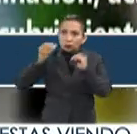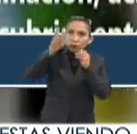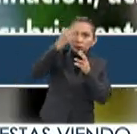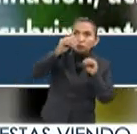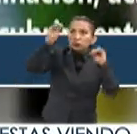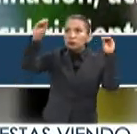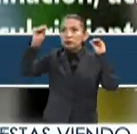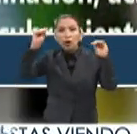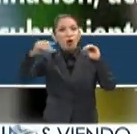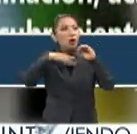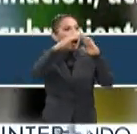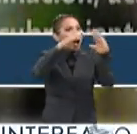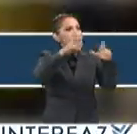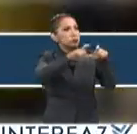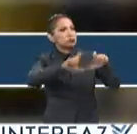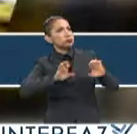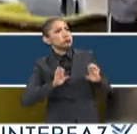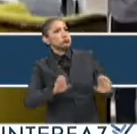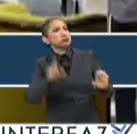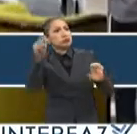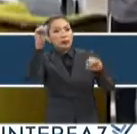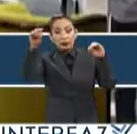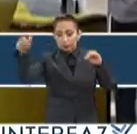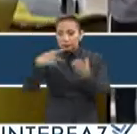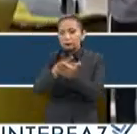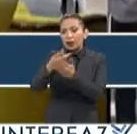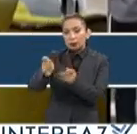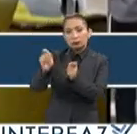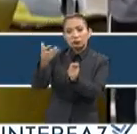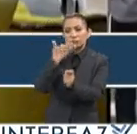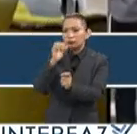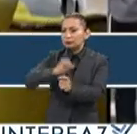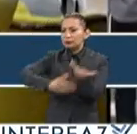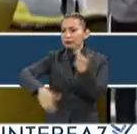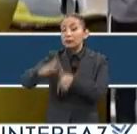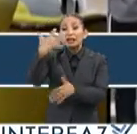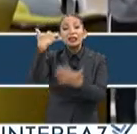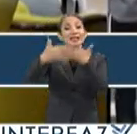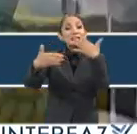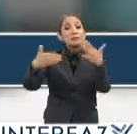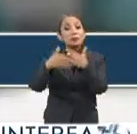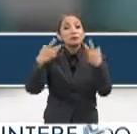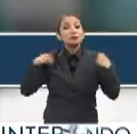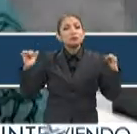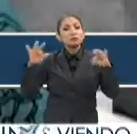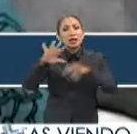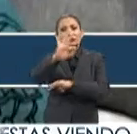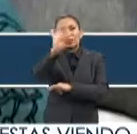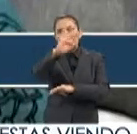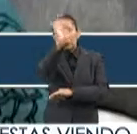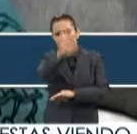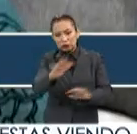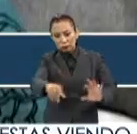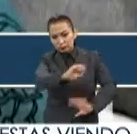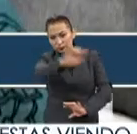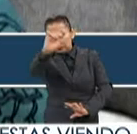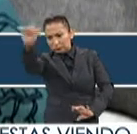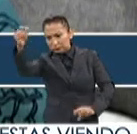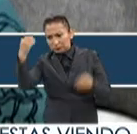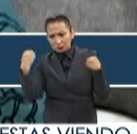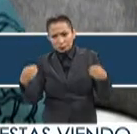espacios efímeros. Claro. Entonces, mucho sucediendo. Vienen 15 mil personas, de las cuales el 70% son